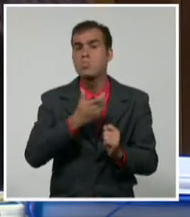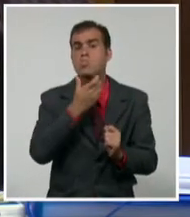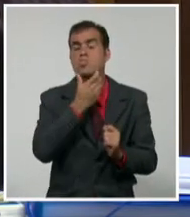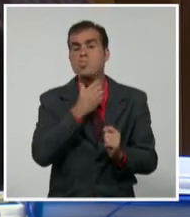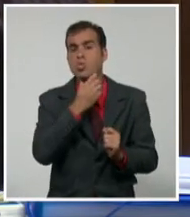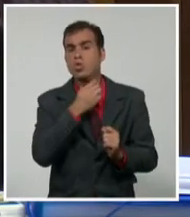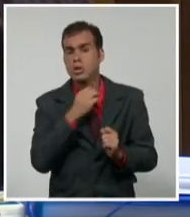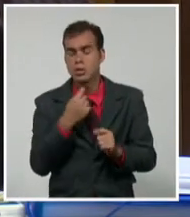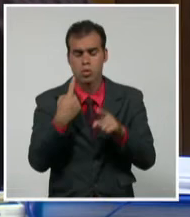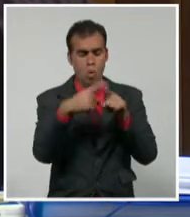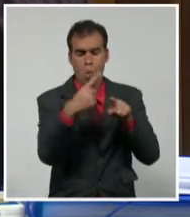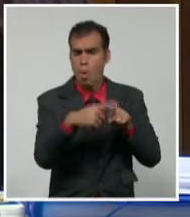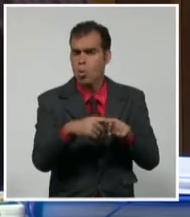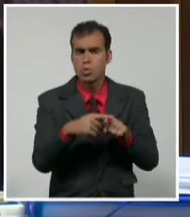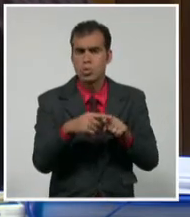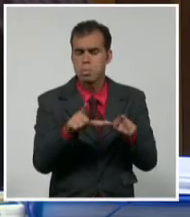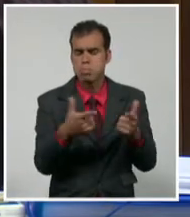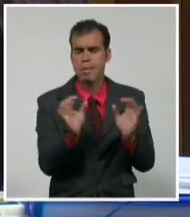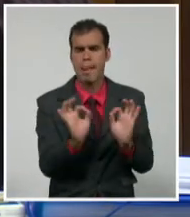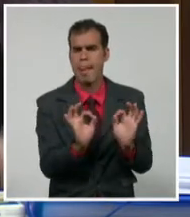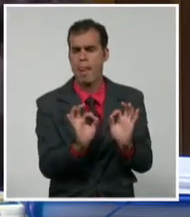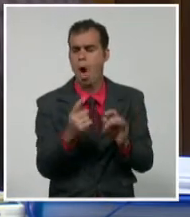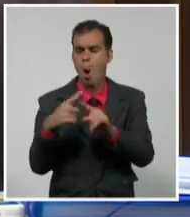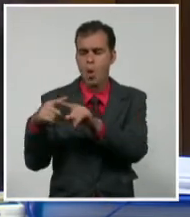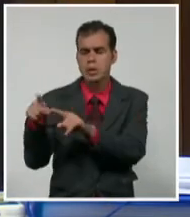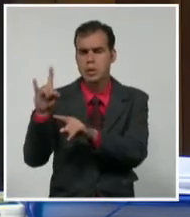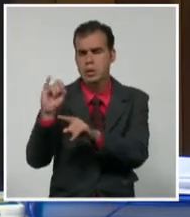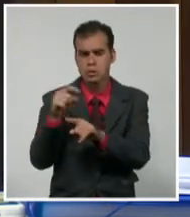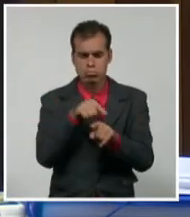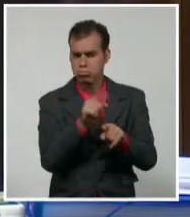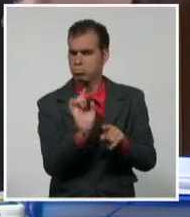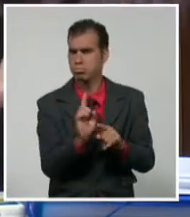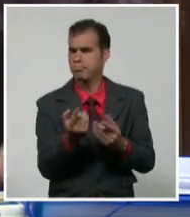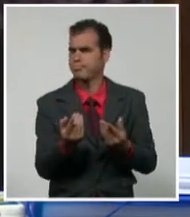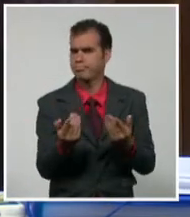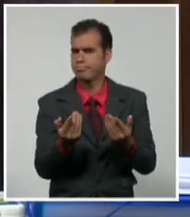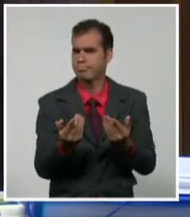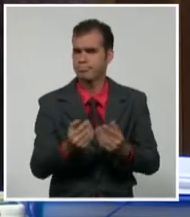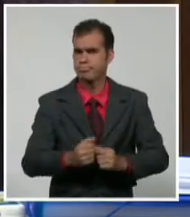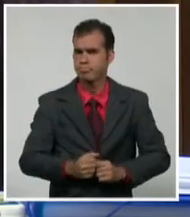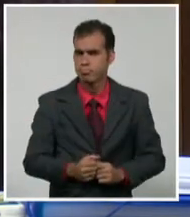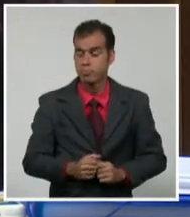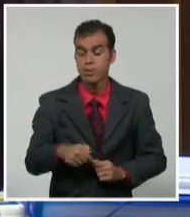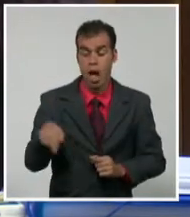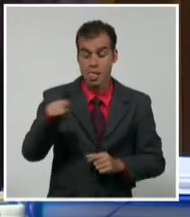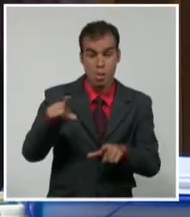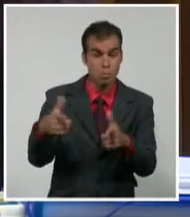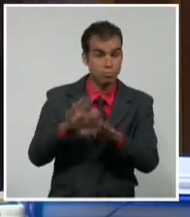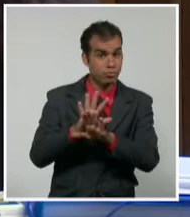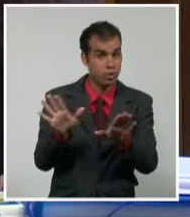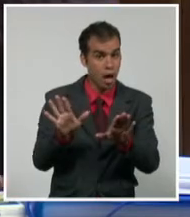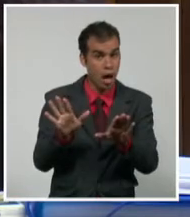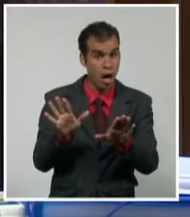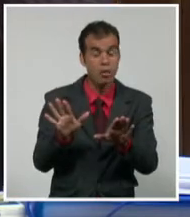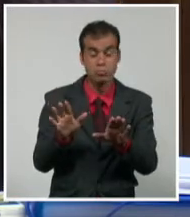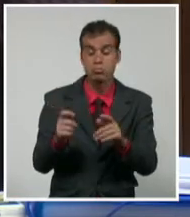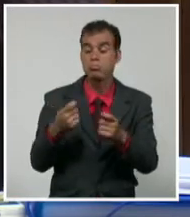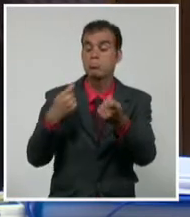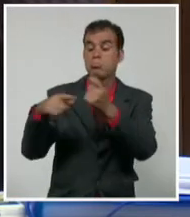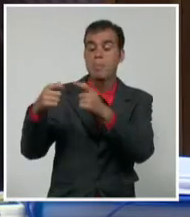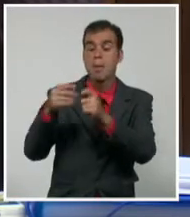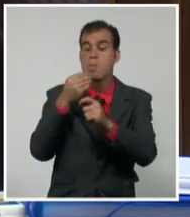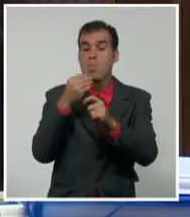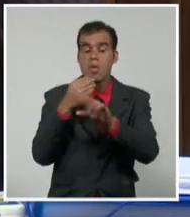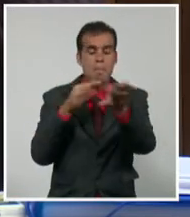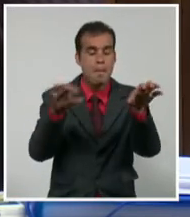himalaya o la nieve si entonces las demás están presente en los mercados o si no está presente estamos